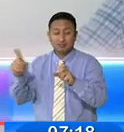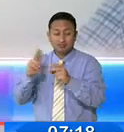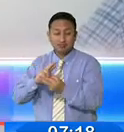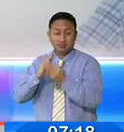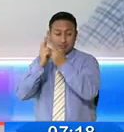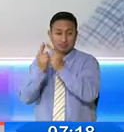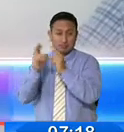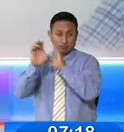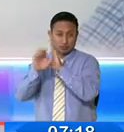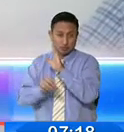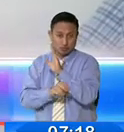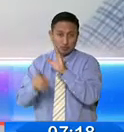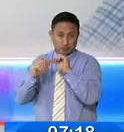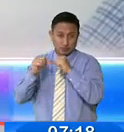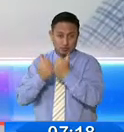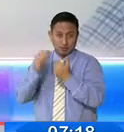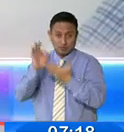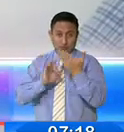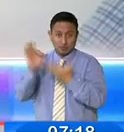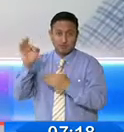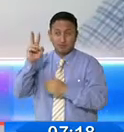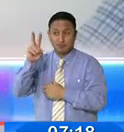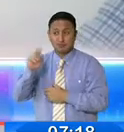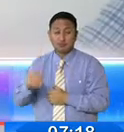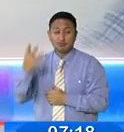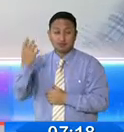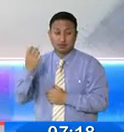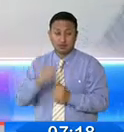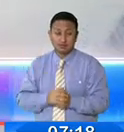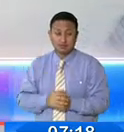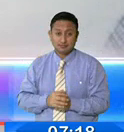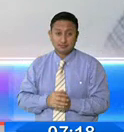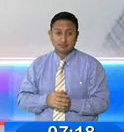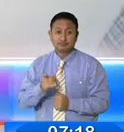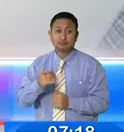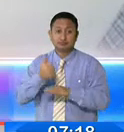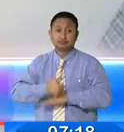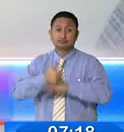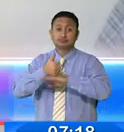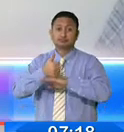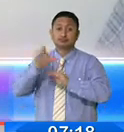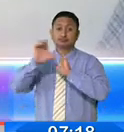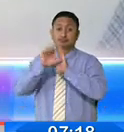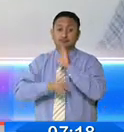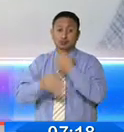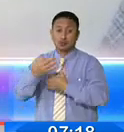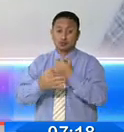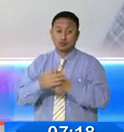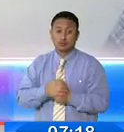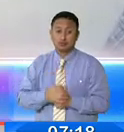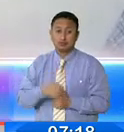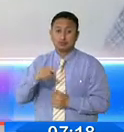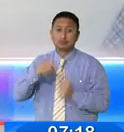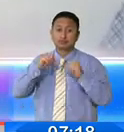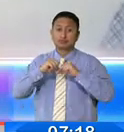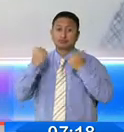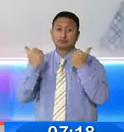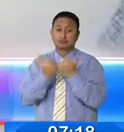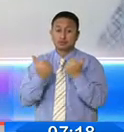aprobadas por la Asamblea Nacional en el 2015, la Corte Constitucional indicó que la Asamblea